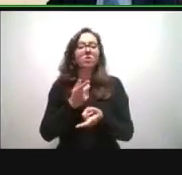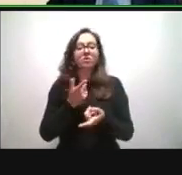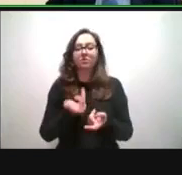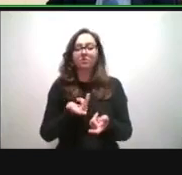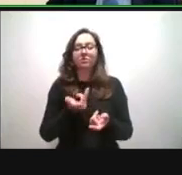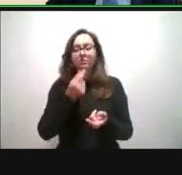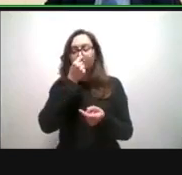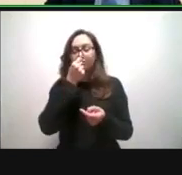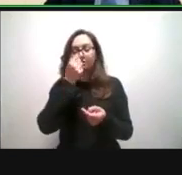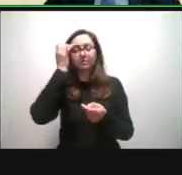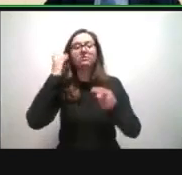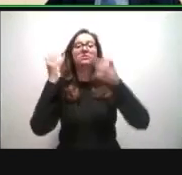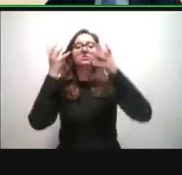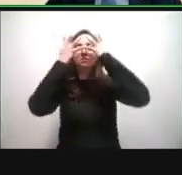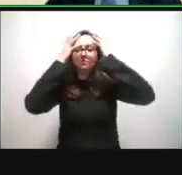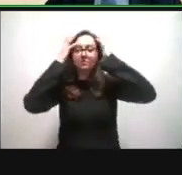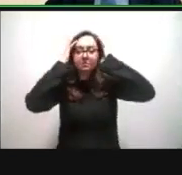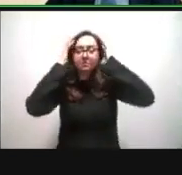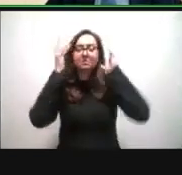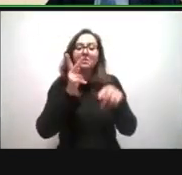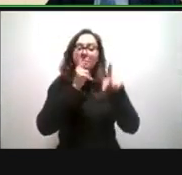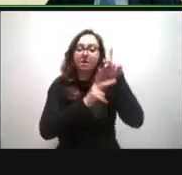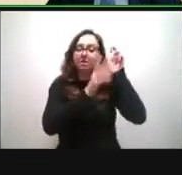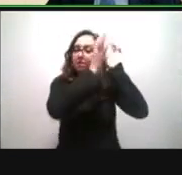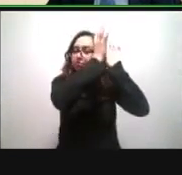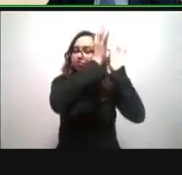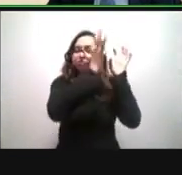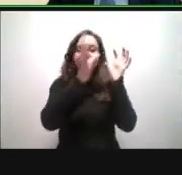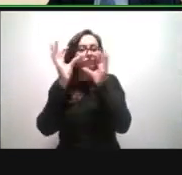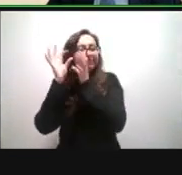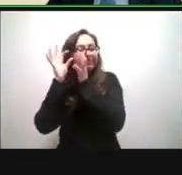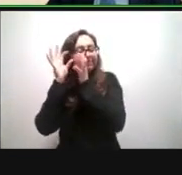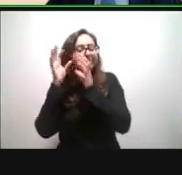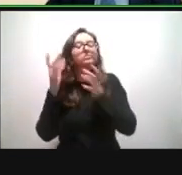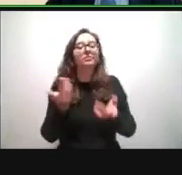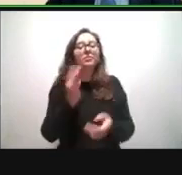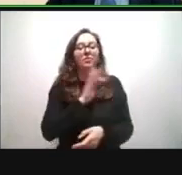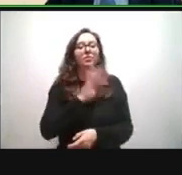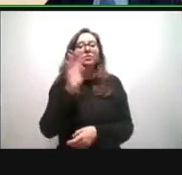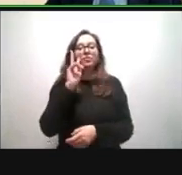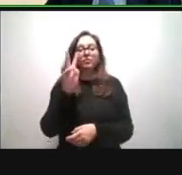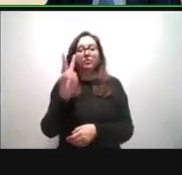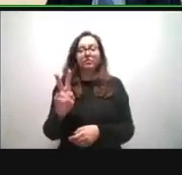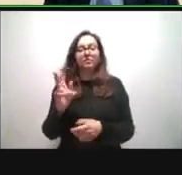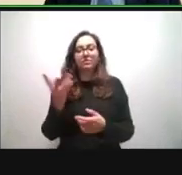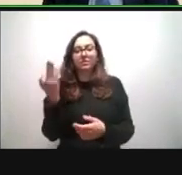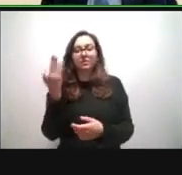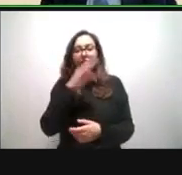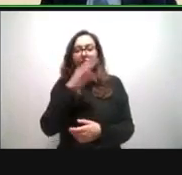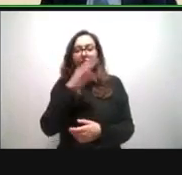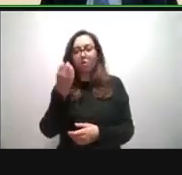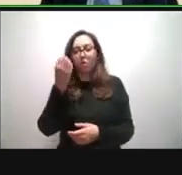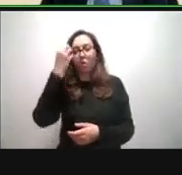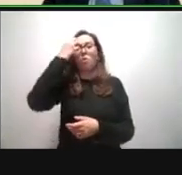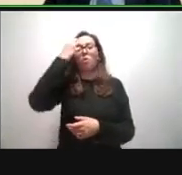habitualmente la parietal, y posteriormente, como ya vemos aquí, colocar una prótesis ocular. En el Hospital